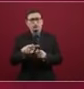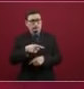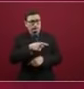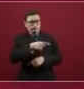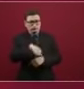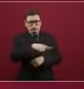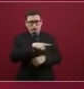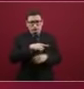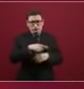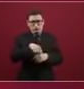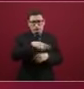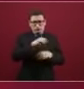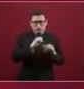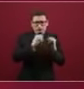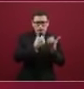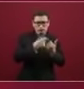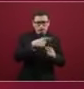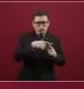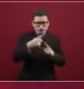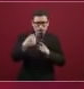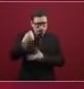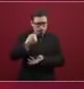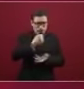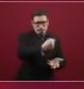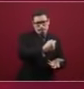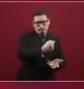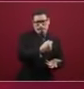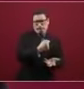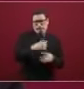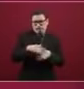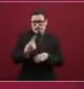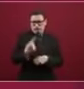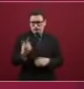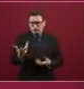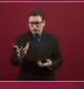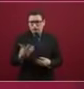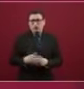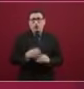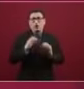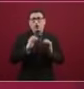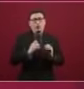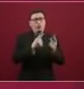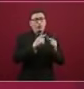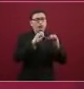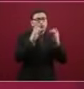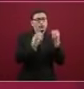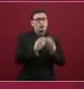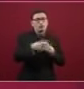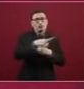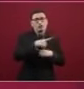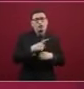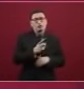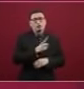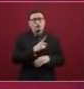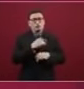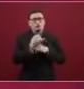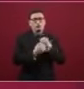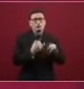organizaciones de la llamada sociedad civil o a organizaciones